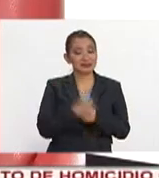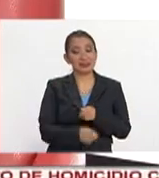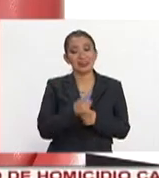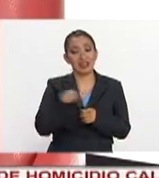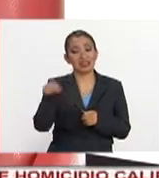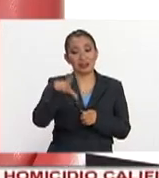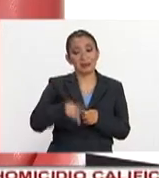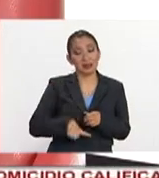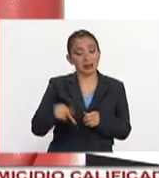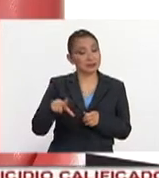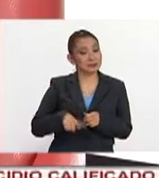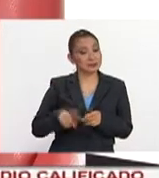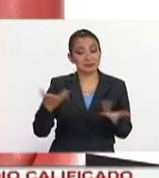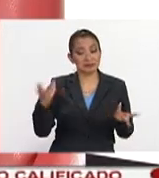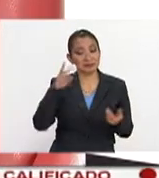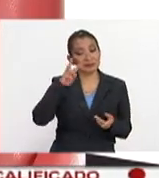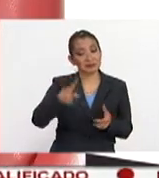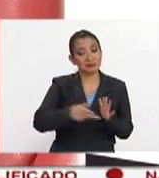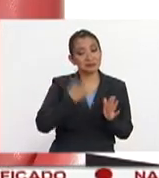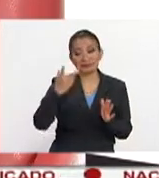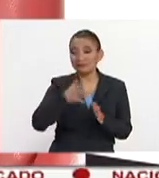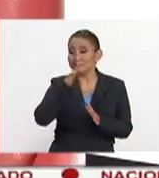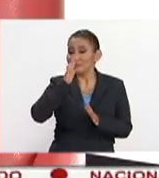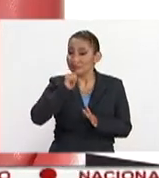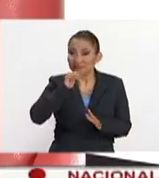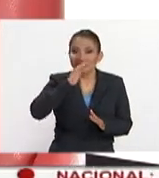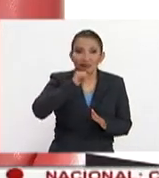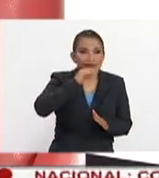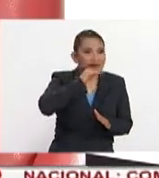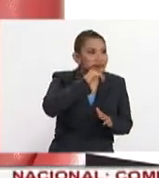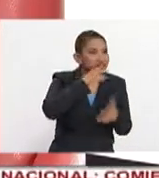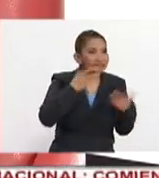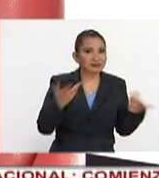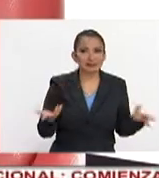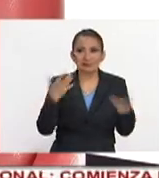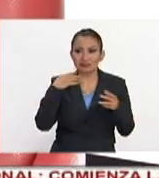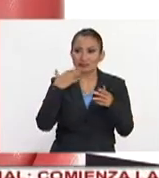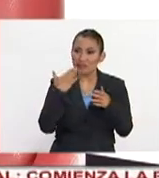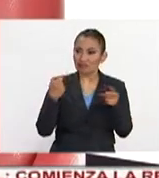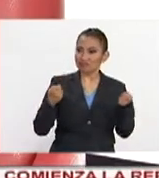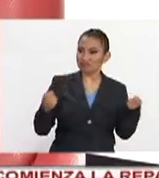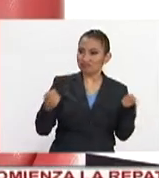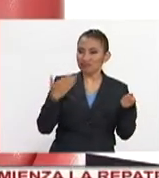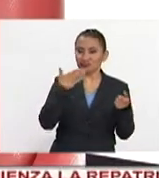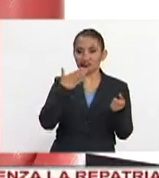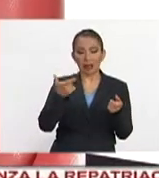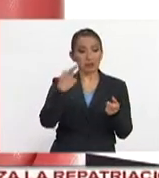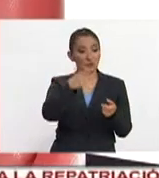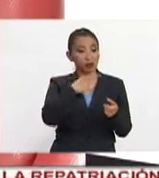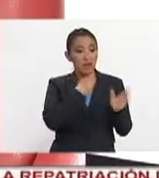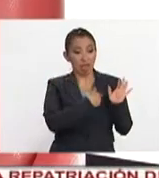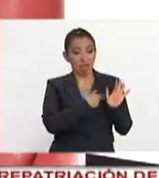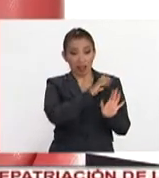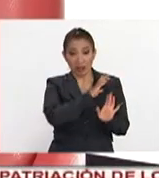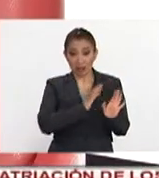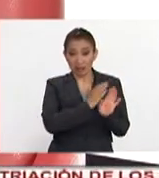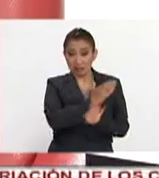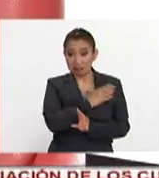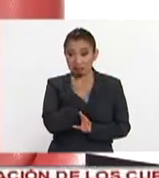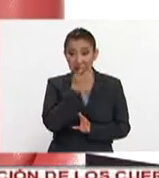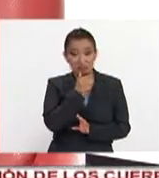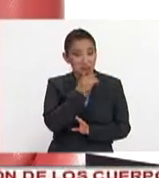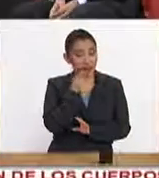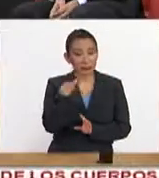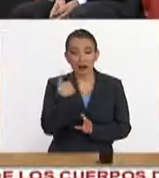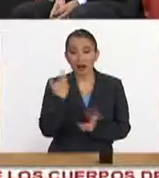la hora de gobernar, ¿no? Y que es lo que estamos viendo, que no ha podido en sí gobernar y cumplir con muchas de sus promesas de campaña,